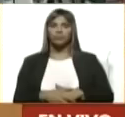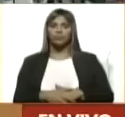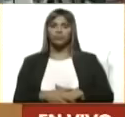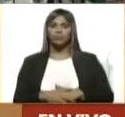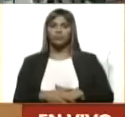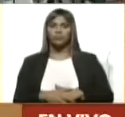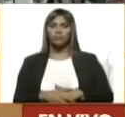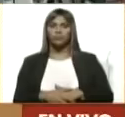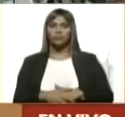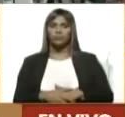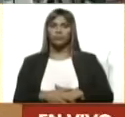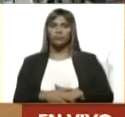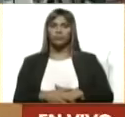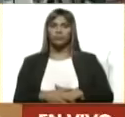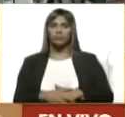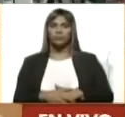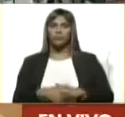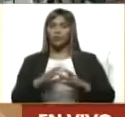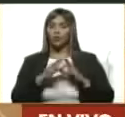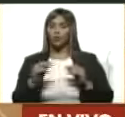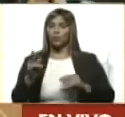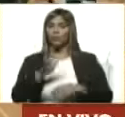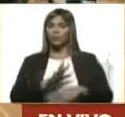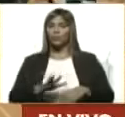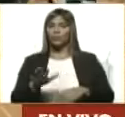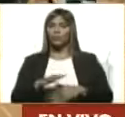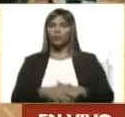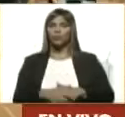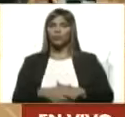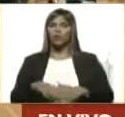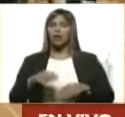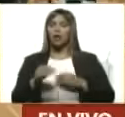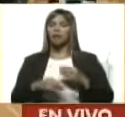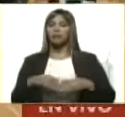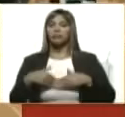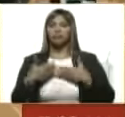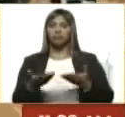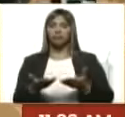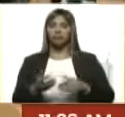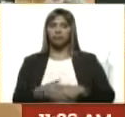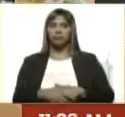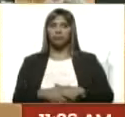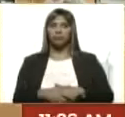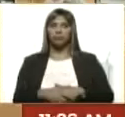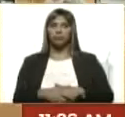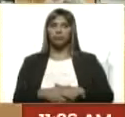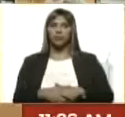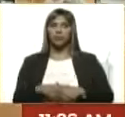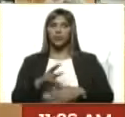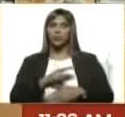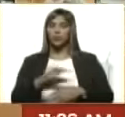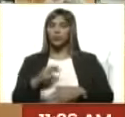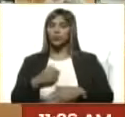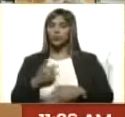3.006 mesas electorales en todo el país. ¿Qué debemos hacer nosotros? Nosotros